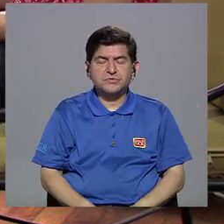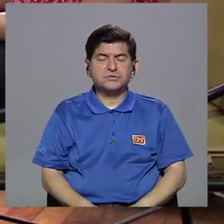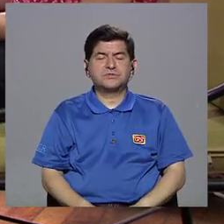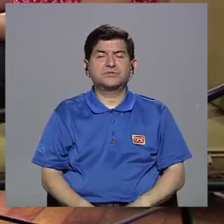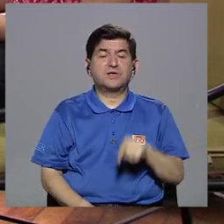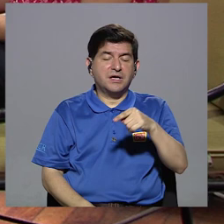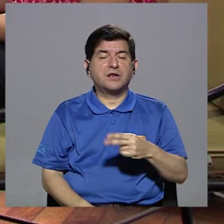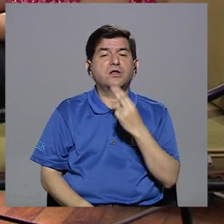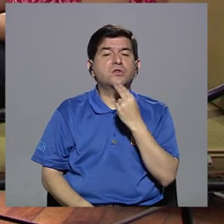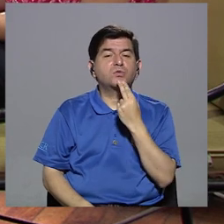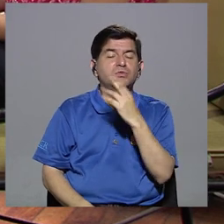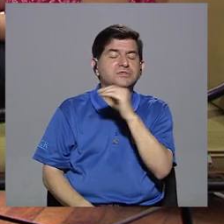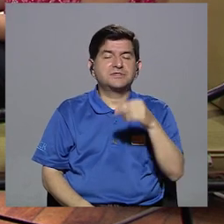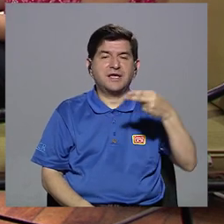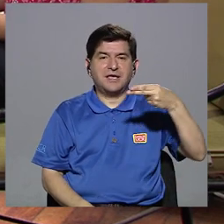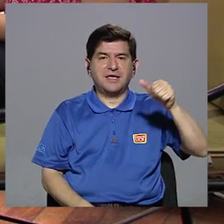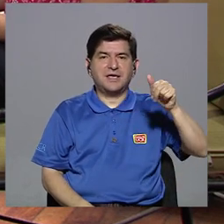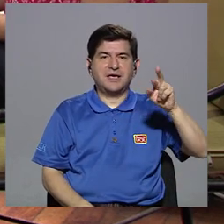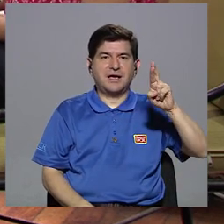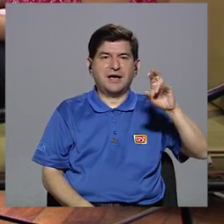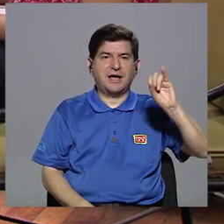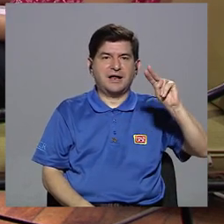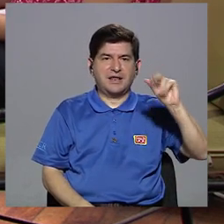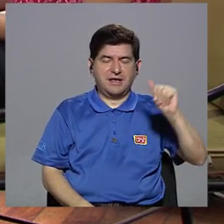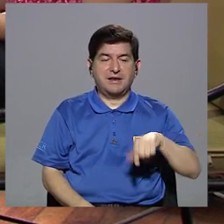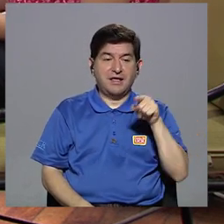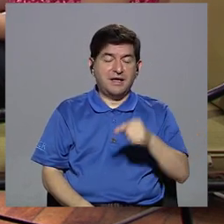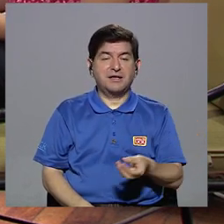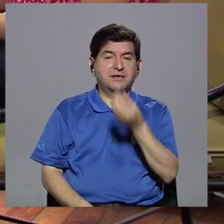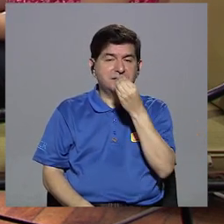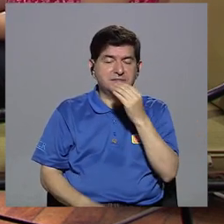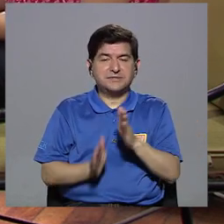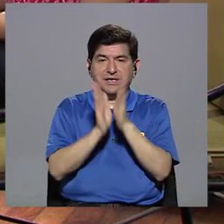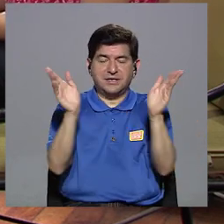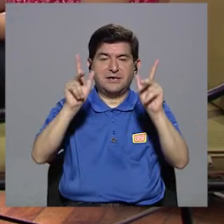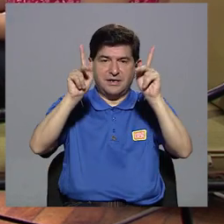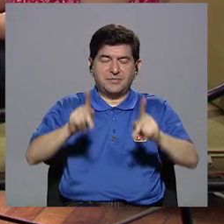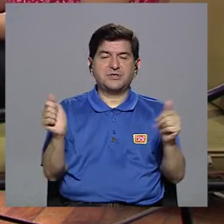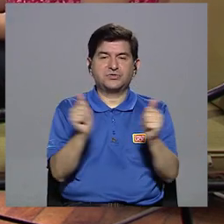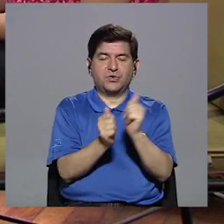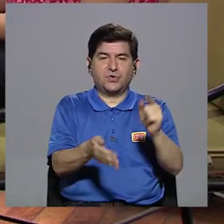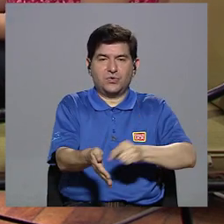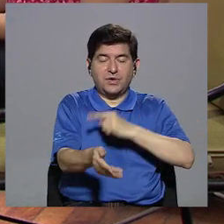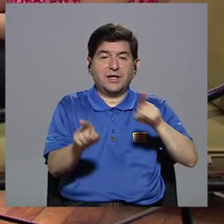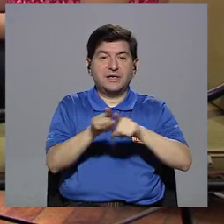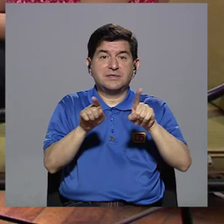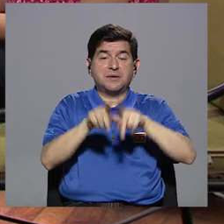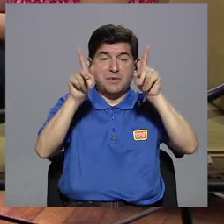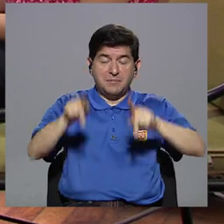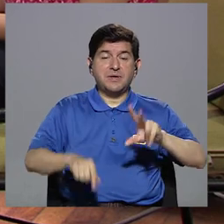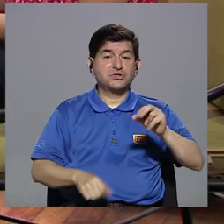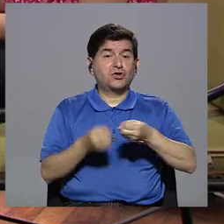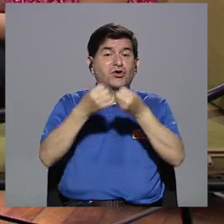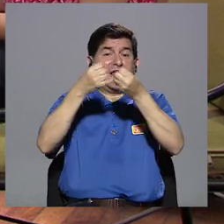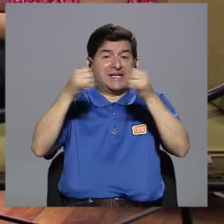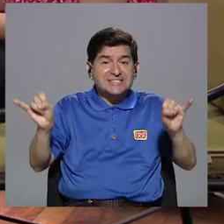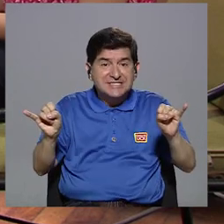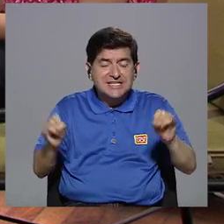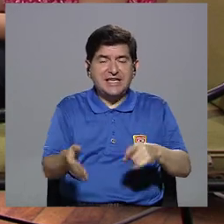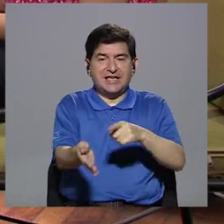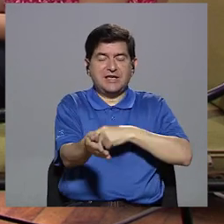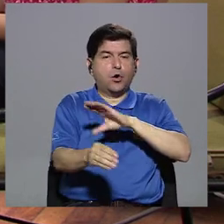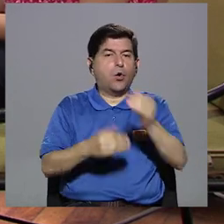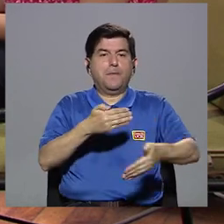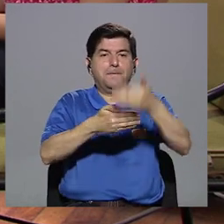dulces y reducir harinas y esa es la dieta en general del paciente diabético y también del paciente no diabético y